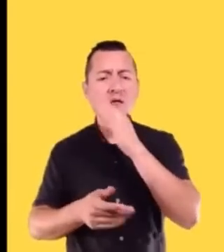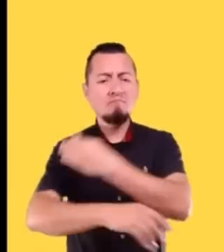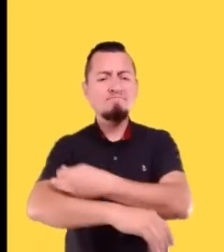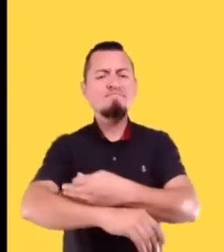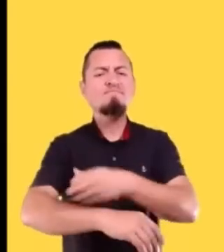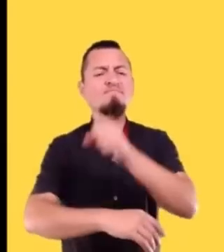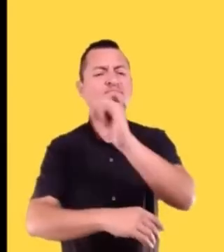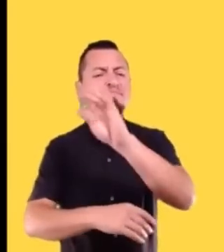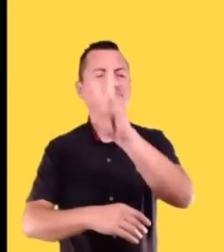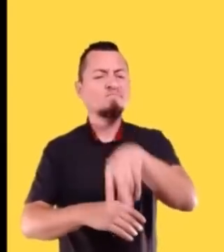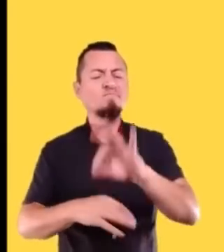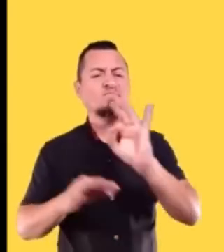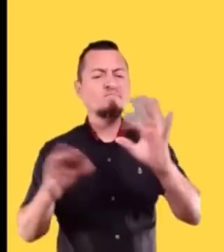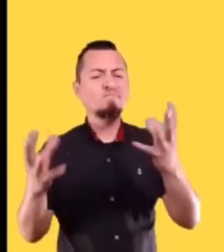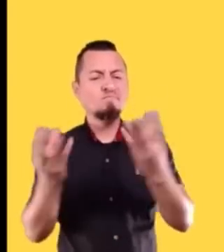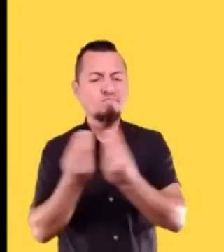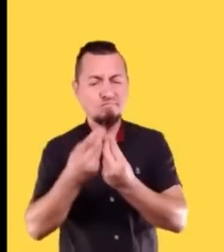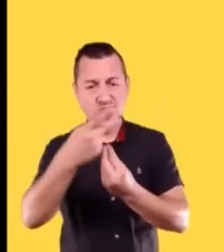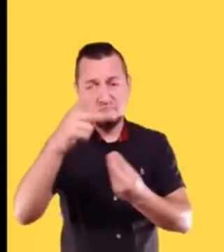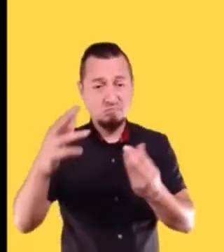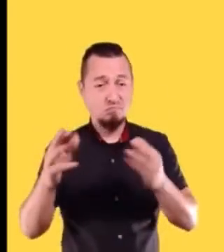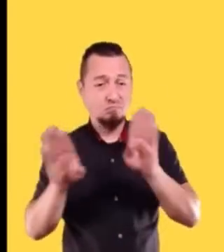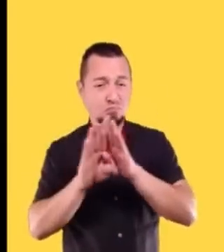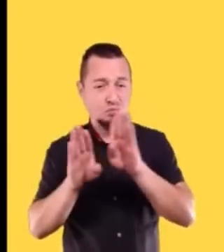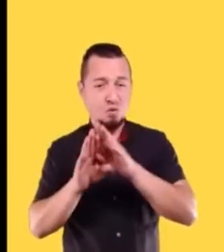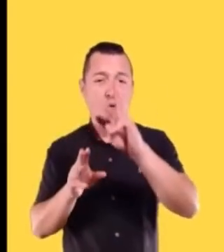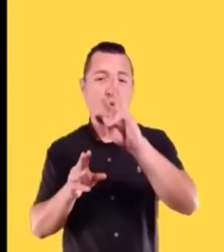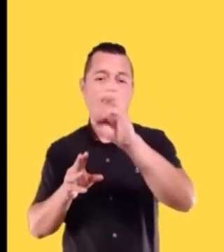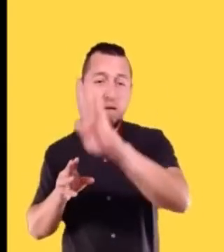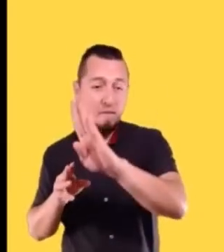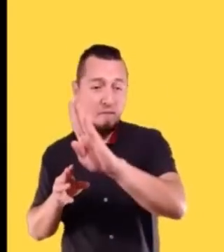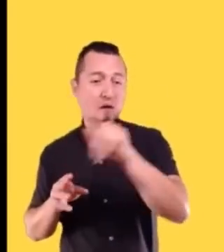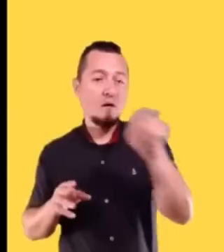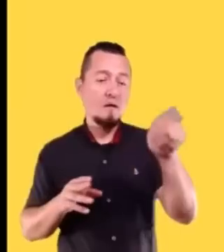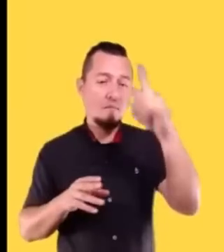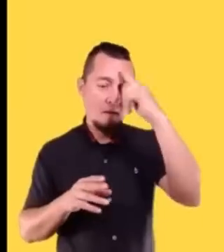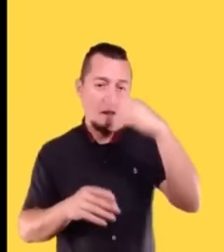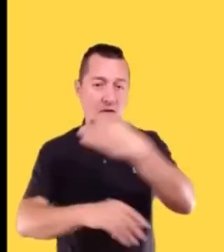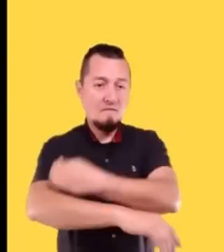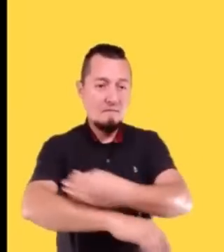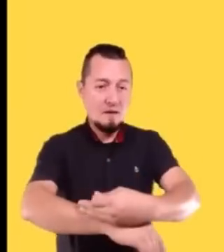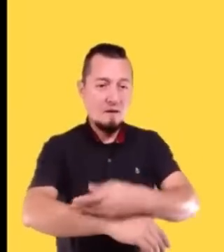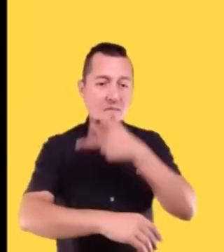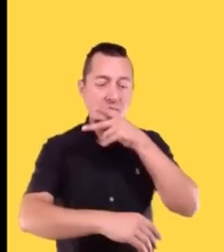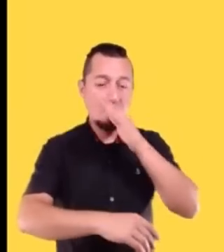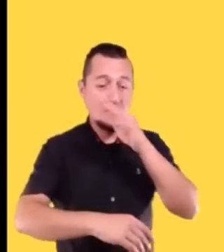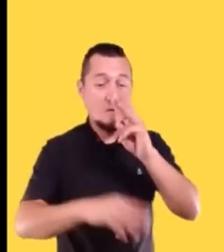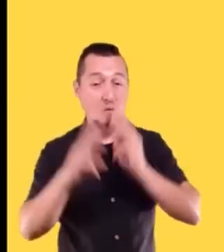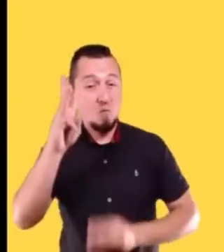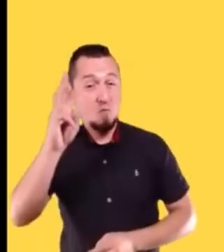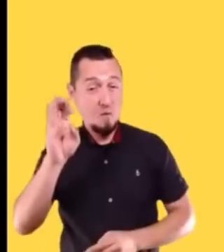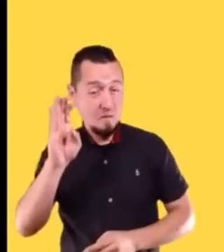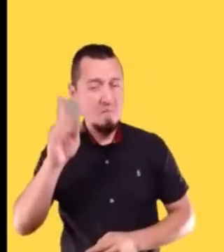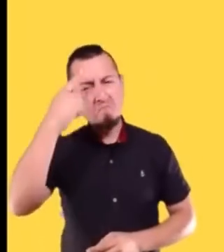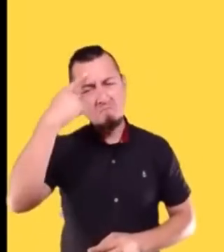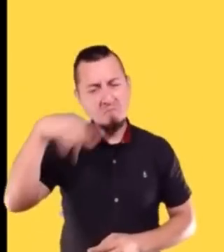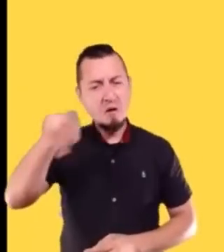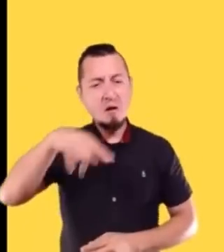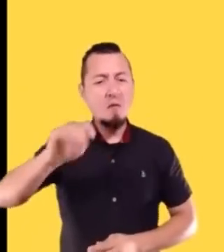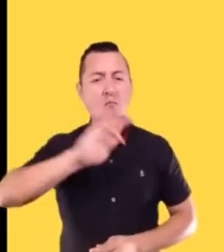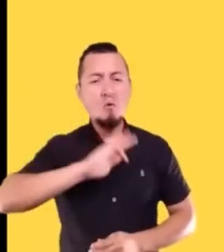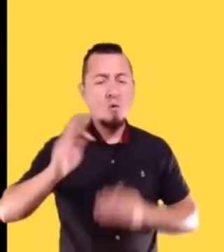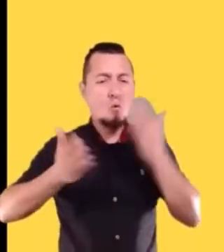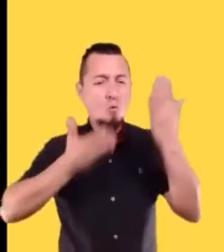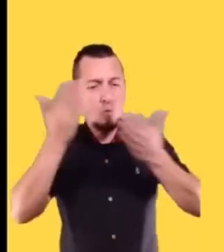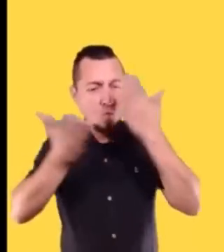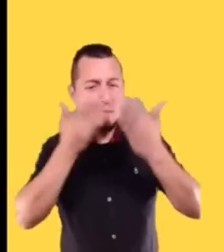por supuesto los maestros. Aquí tenemos la versión web y la versión para padres de familia. En la versión web encontramos los recursos para estudiantes, para el personal,